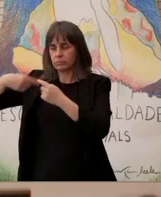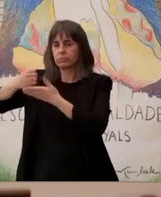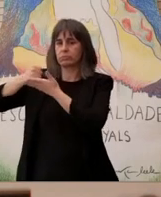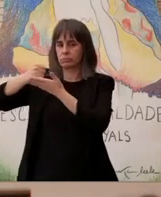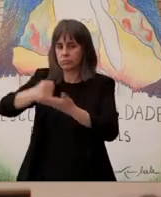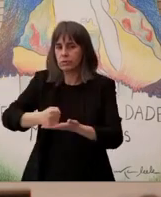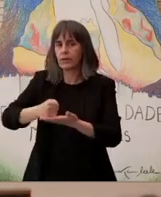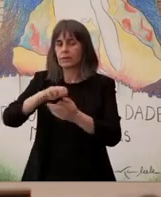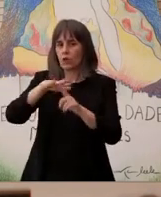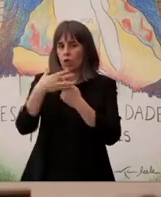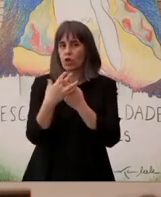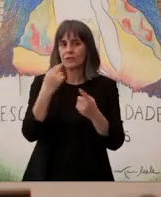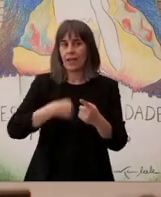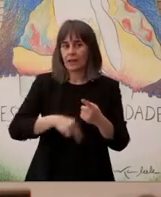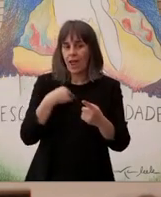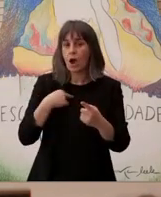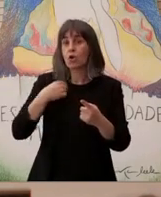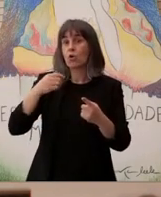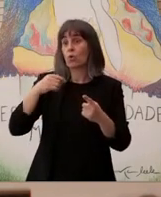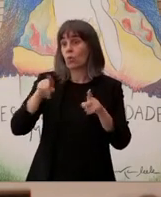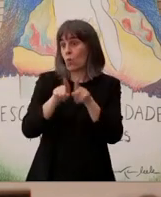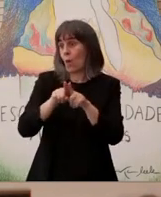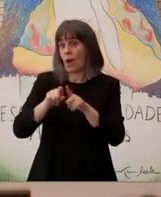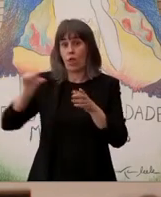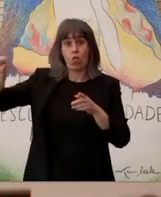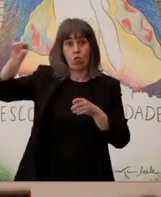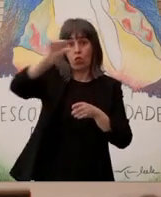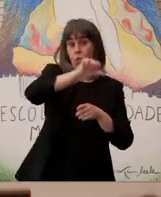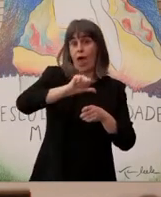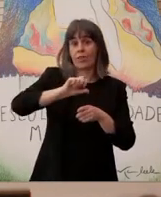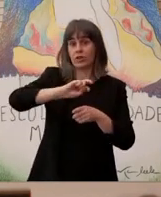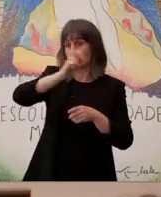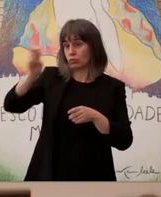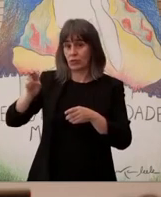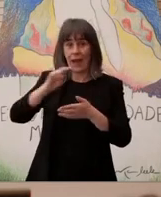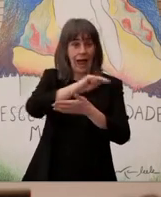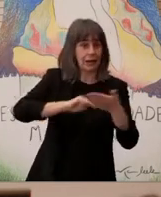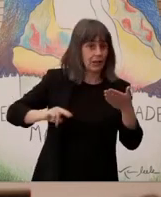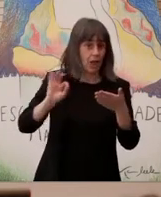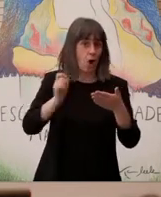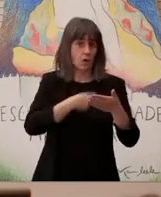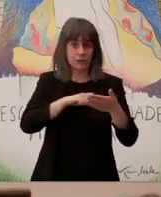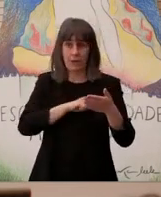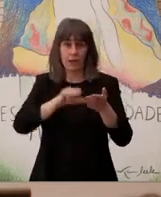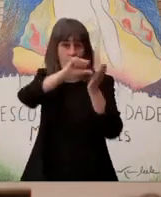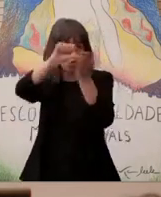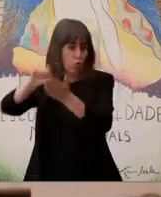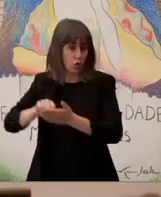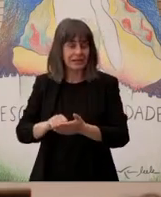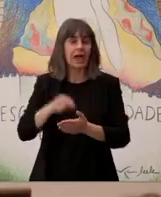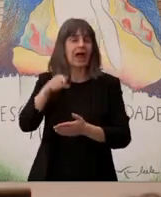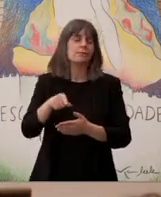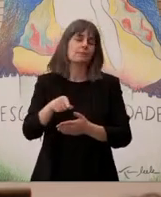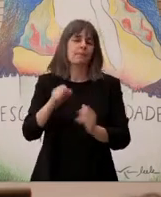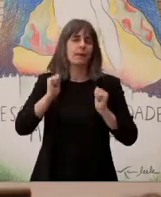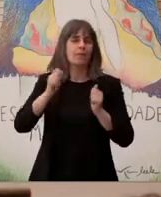también en otras ciudades de Galicia y en muytos puntos de estado que fue esa irrupción lo que se entiendo como nuevo municipalismo